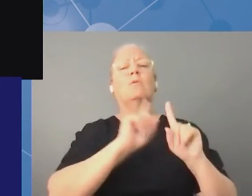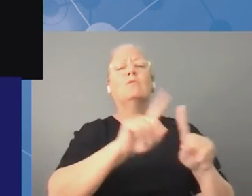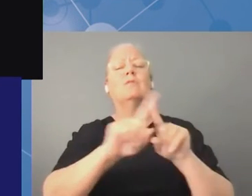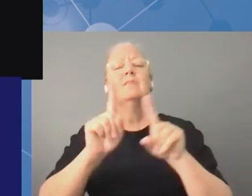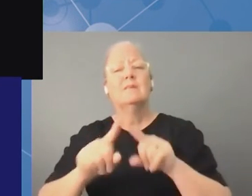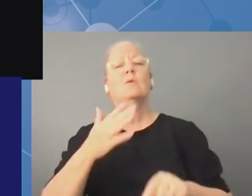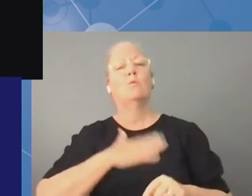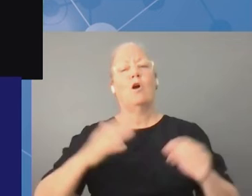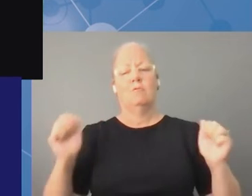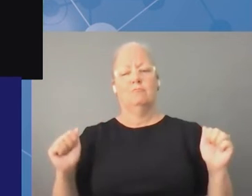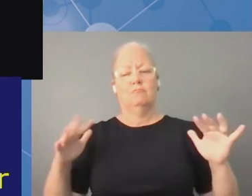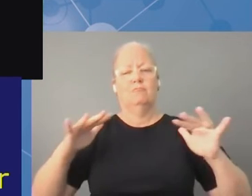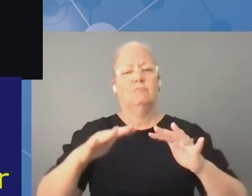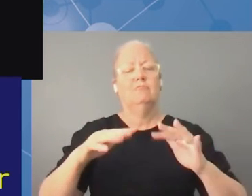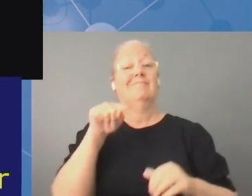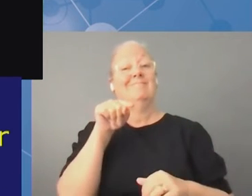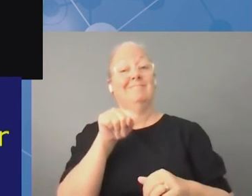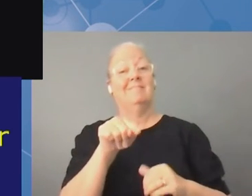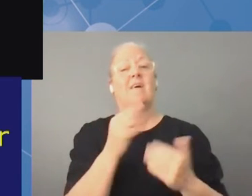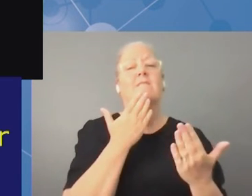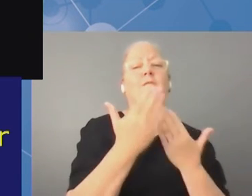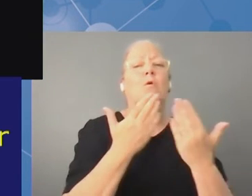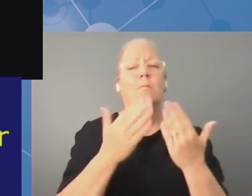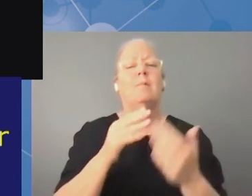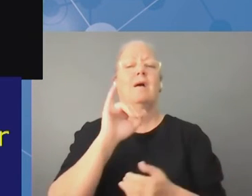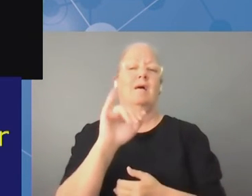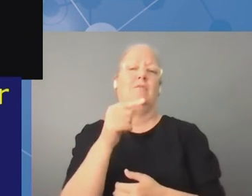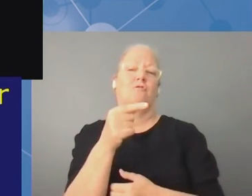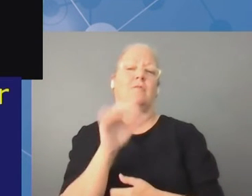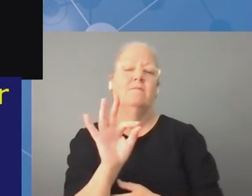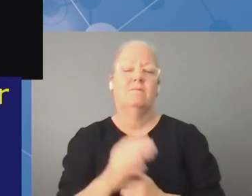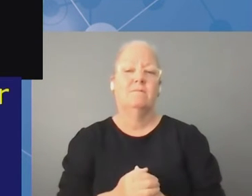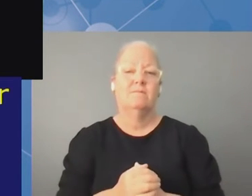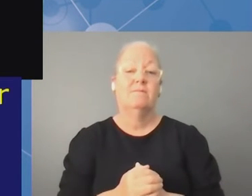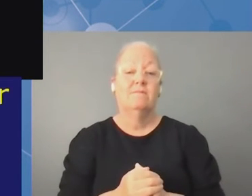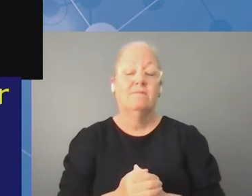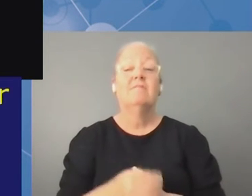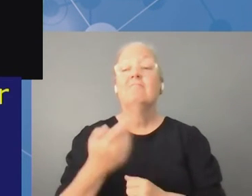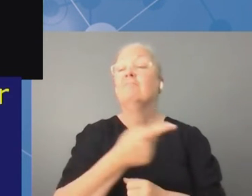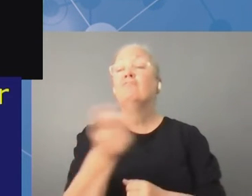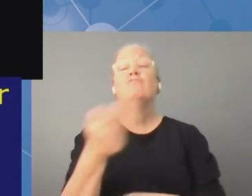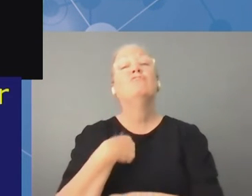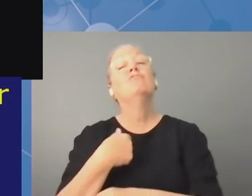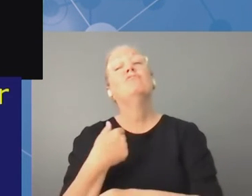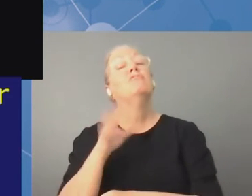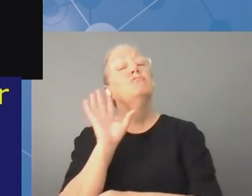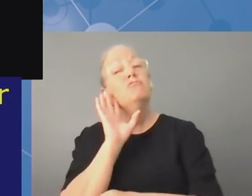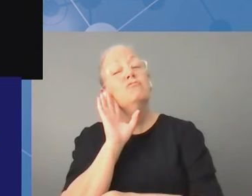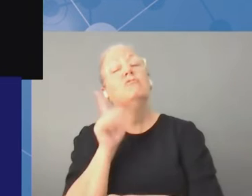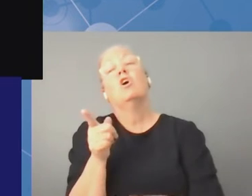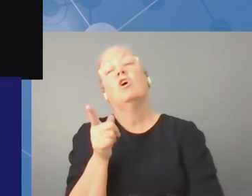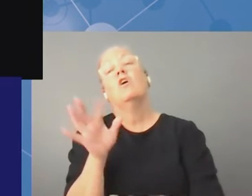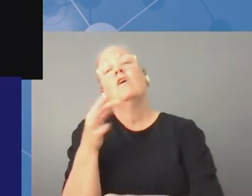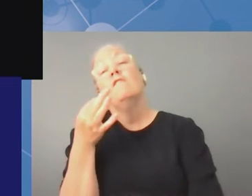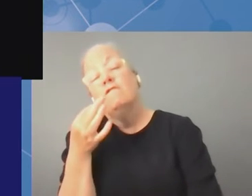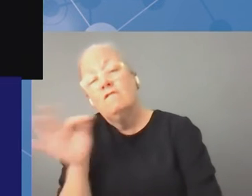de Internet nacionales, escuchamos intervenciones en español, en árabe, en francés. Esto nos mostró, por un